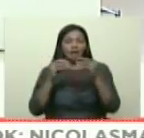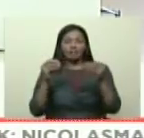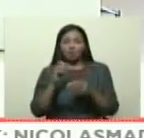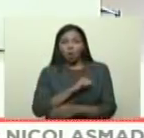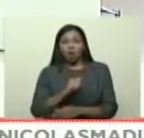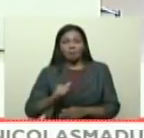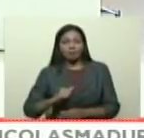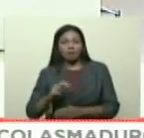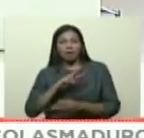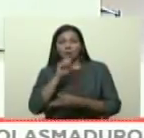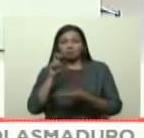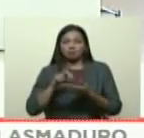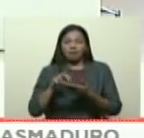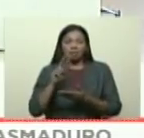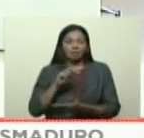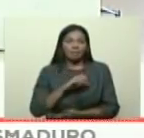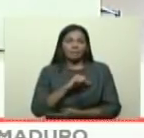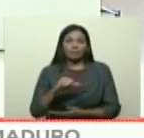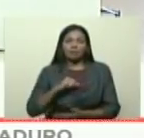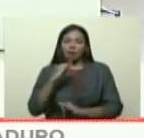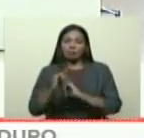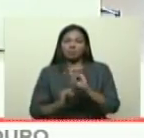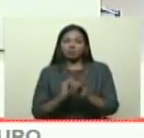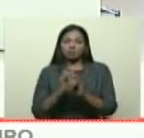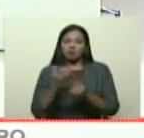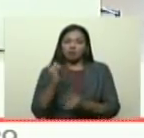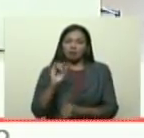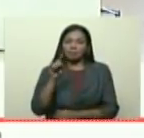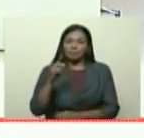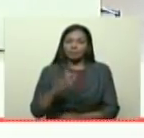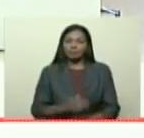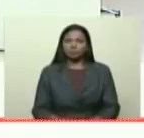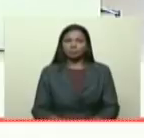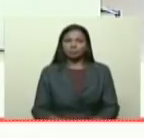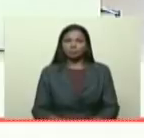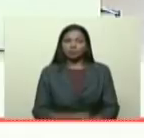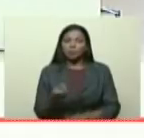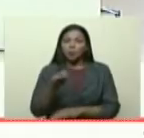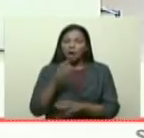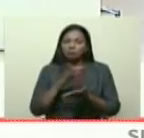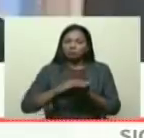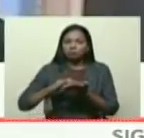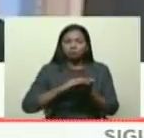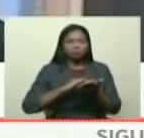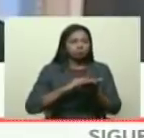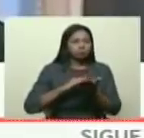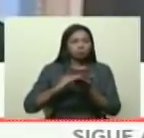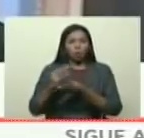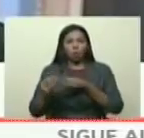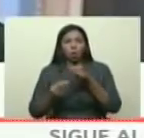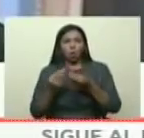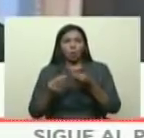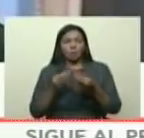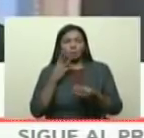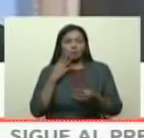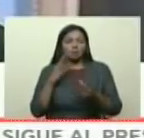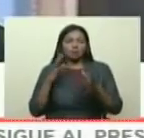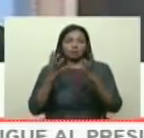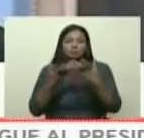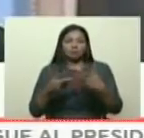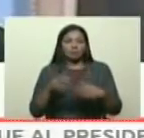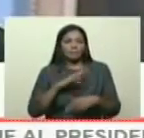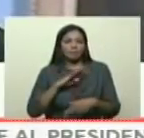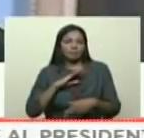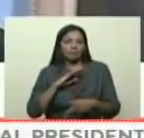privados nacionales, privados internacionales que haya, y buscar una solución para que la industria